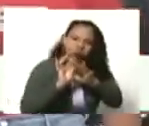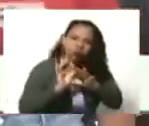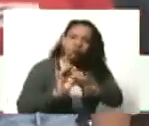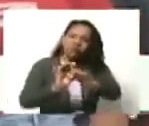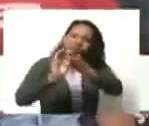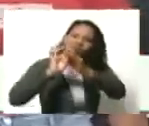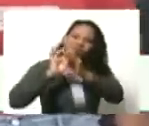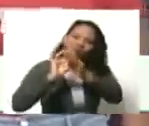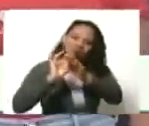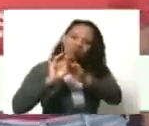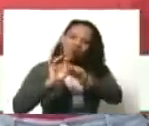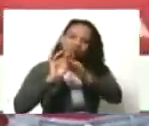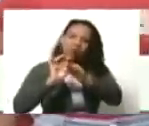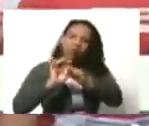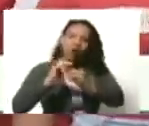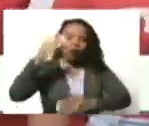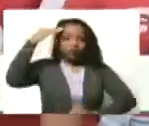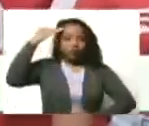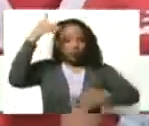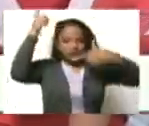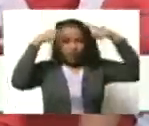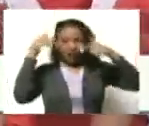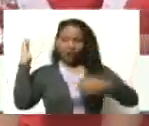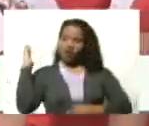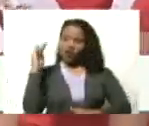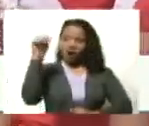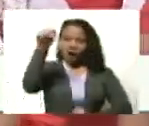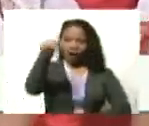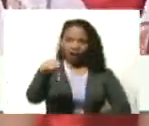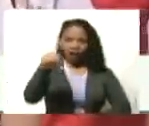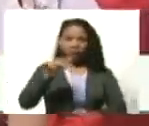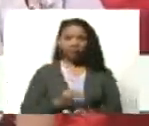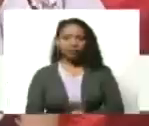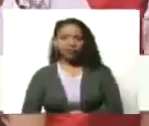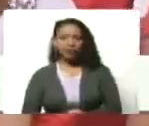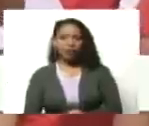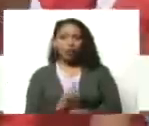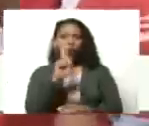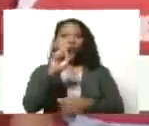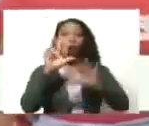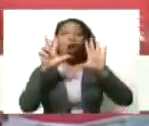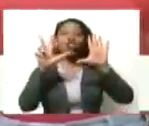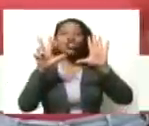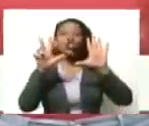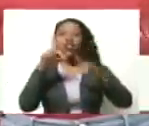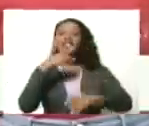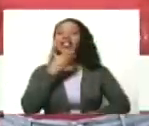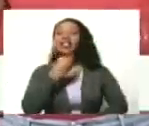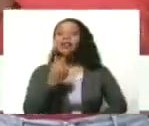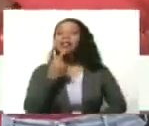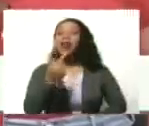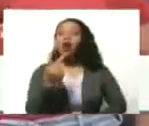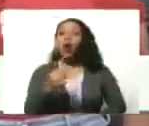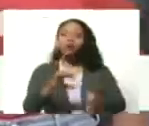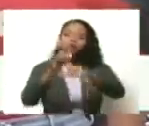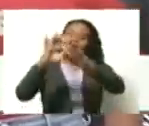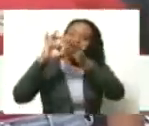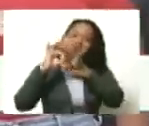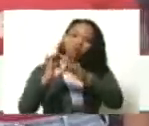Unidad. Unidad. El comandante Chávez vino para acá un 8 de diciembre y dijo: